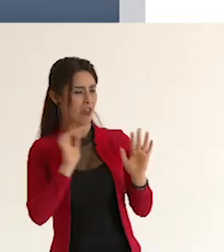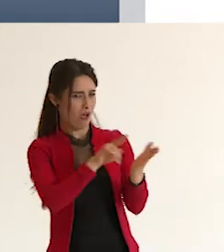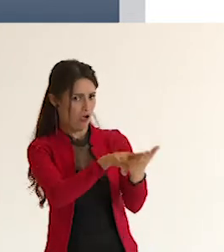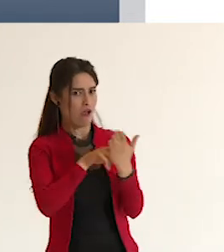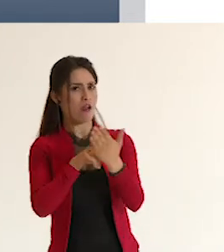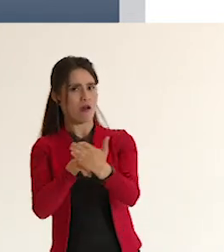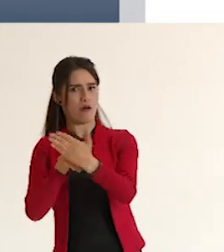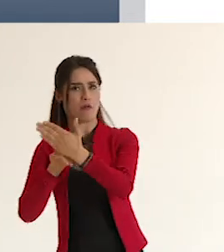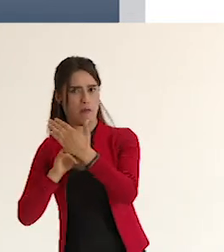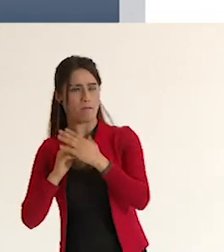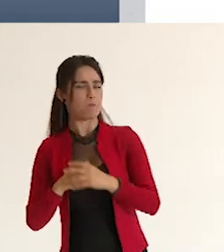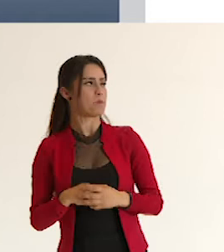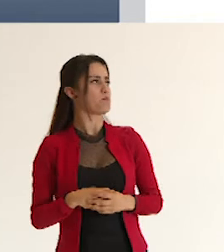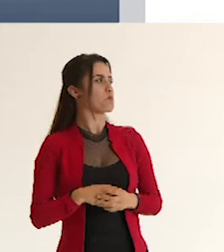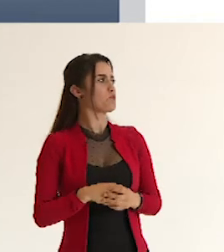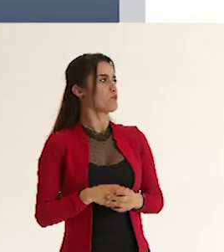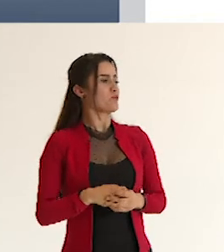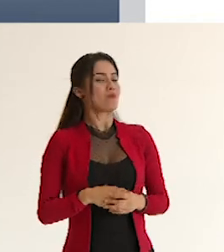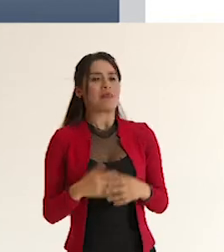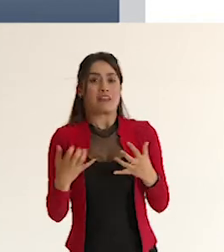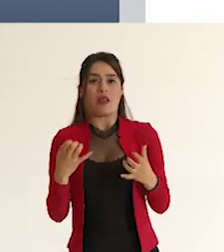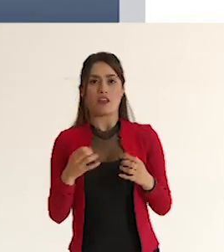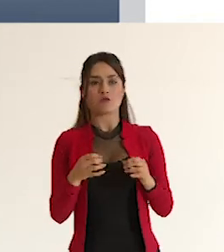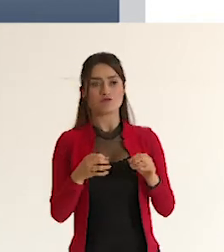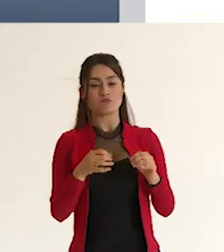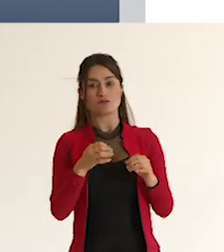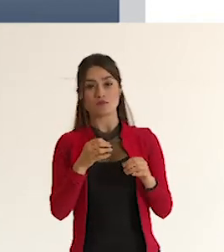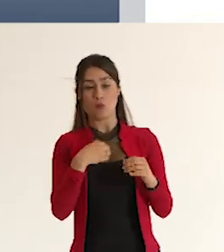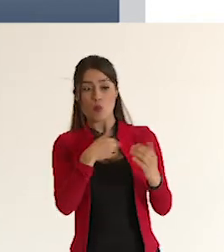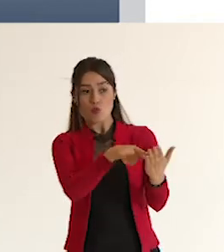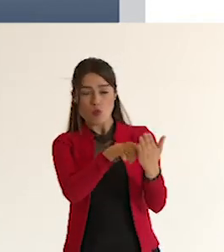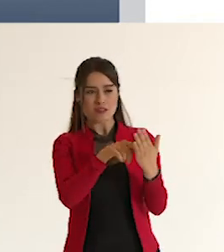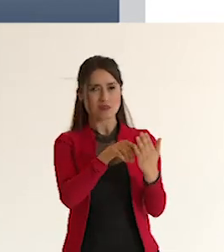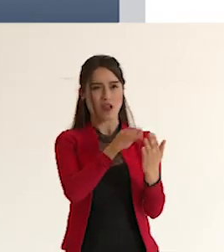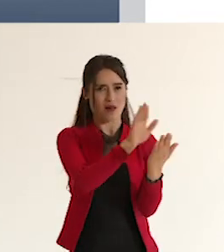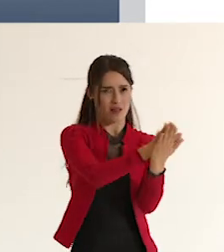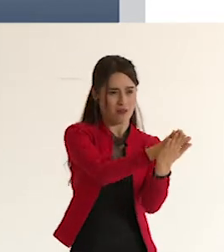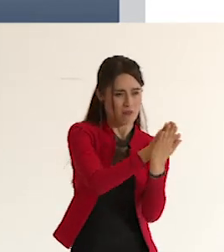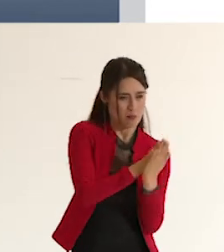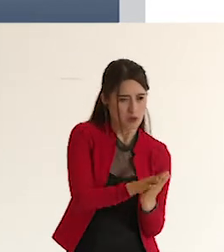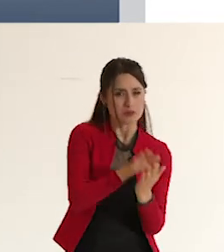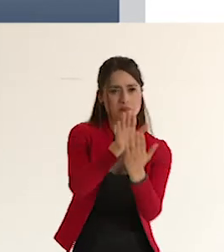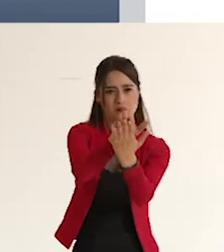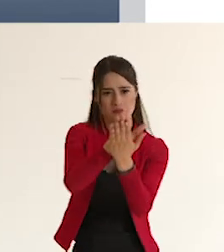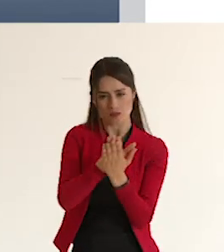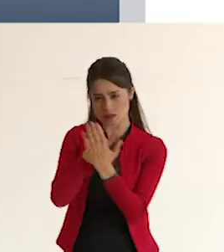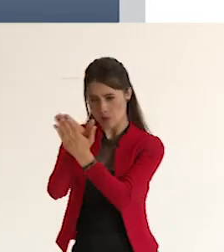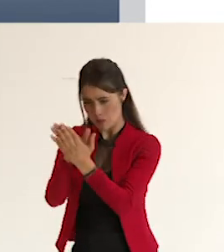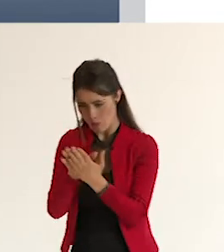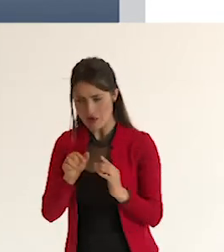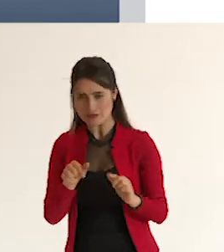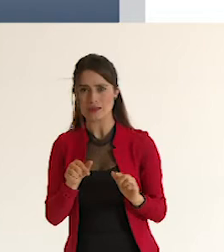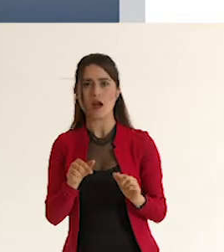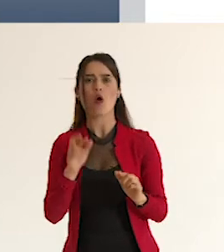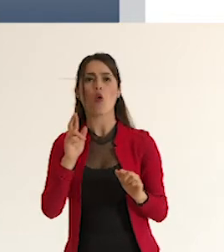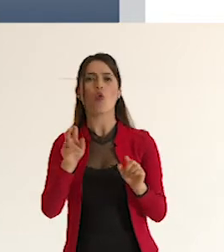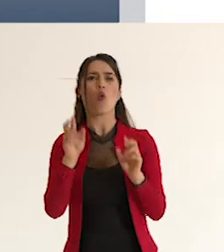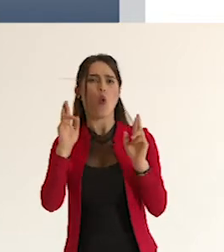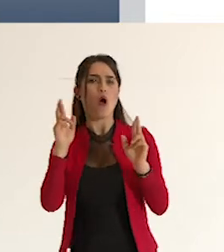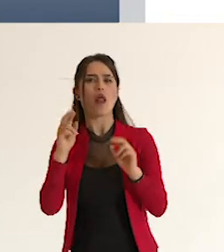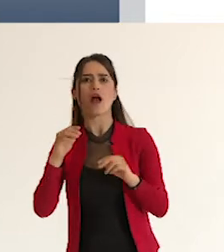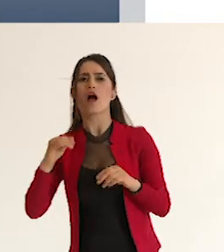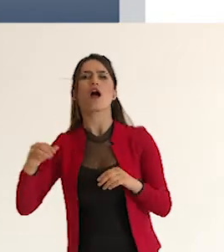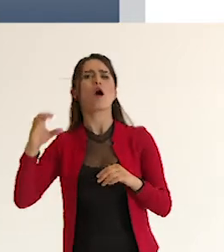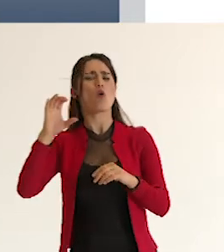justo haga una justa representación de las distintas instituciones o sea no se trata que yo coja mi modelo